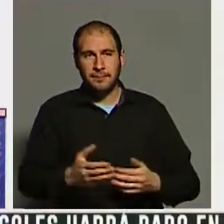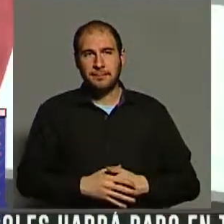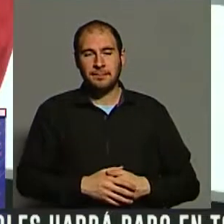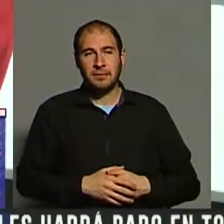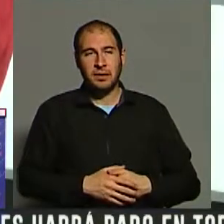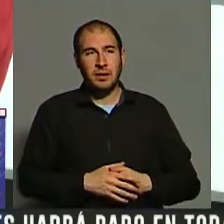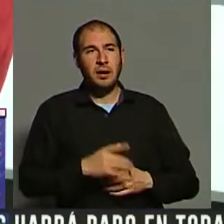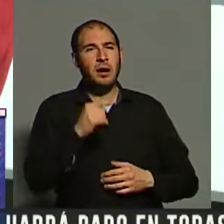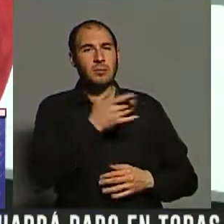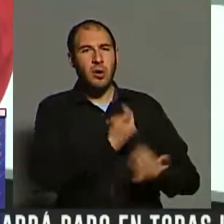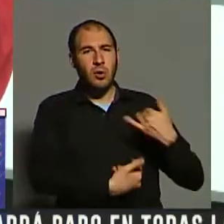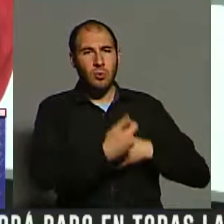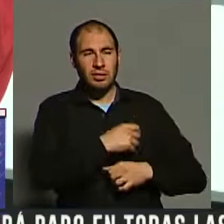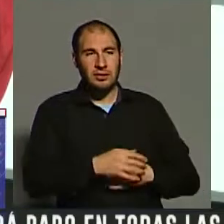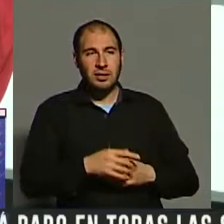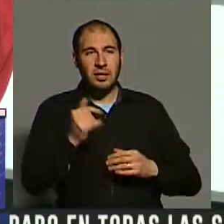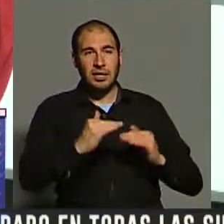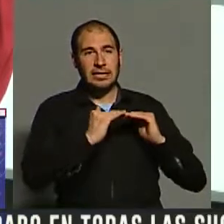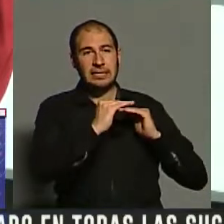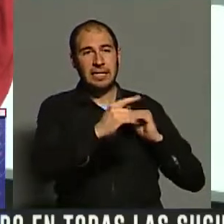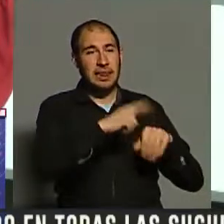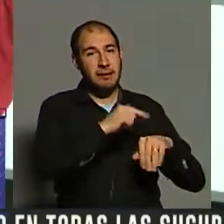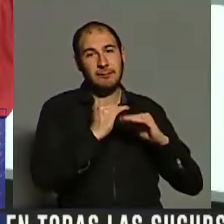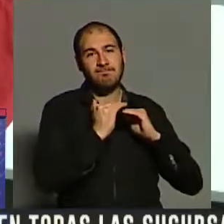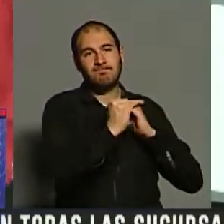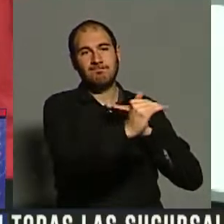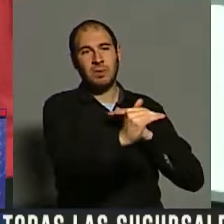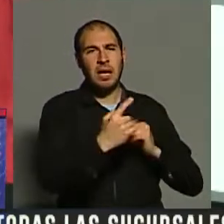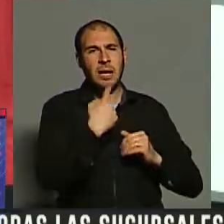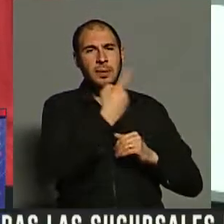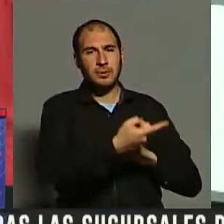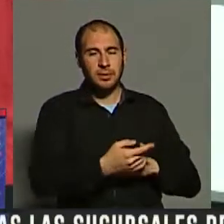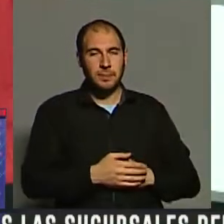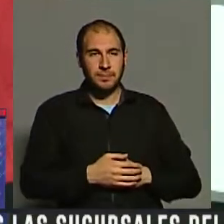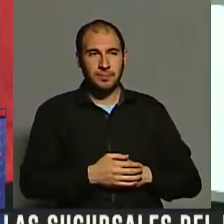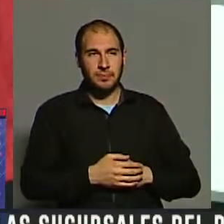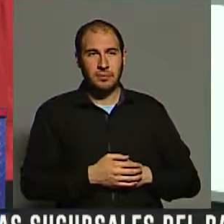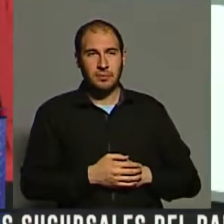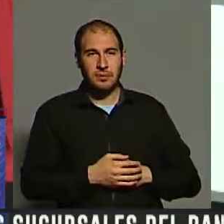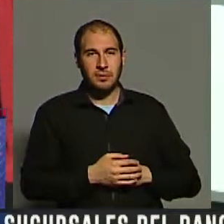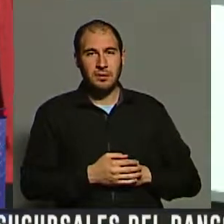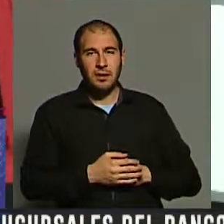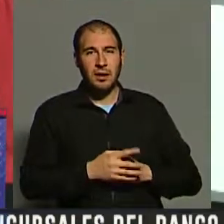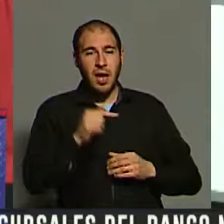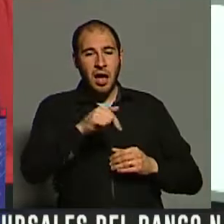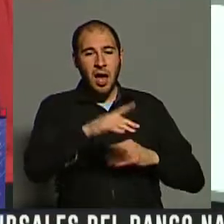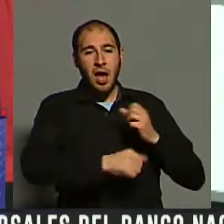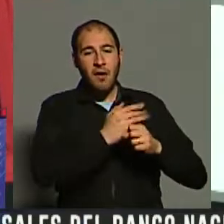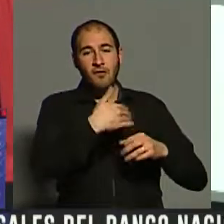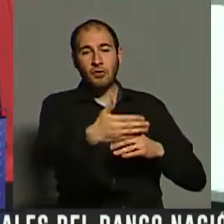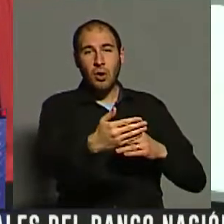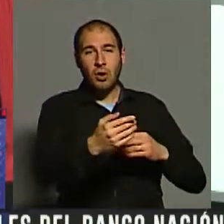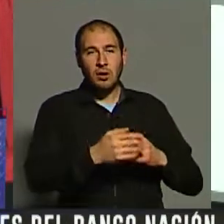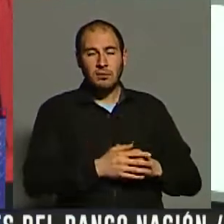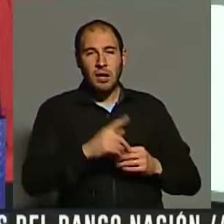jose voz habla puntualmente de que hay que sostenerlo en el tiempo y la pregunta efectiva es de aquí al futuro qué